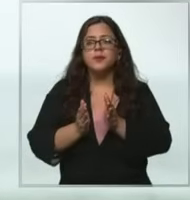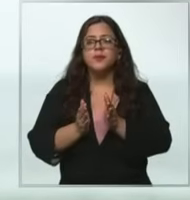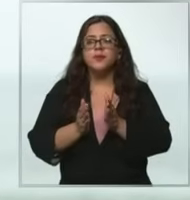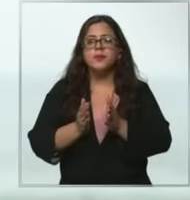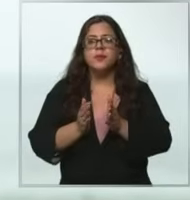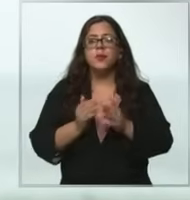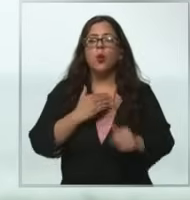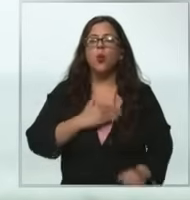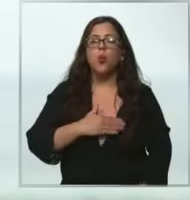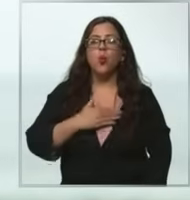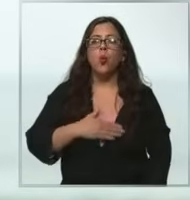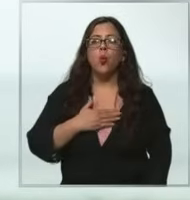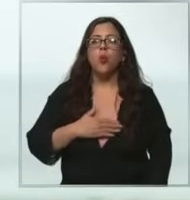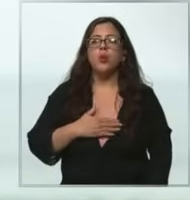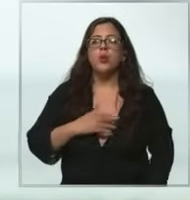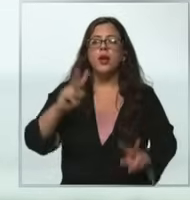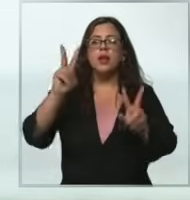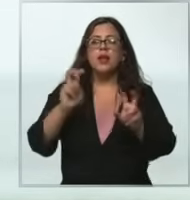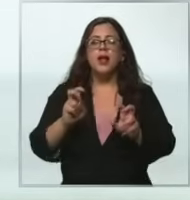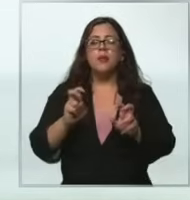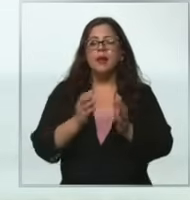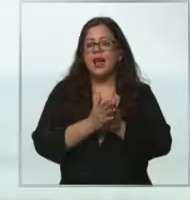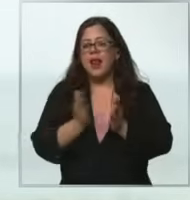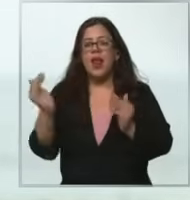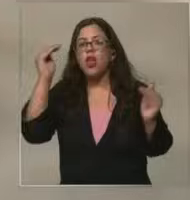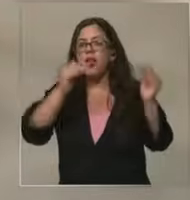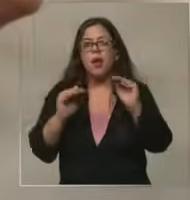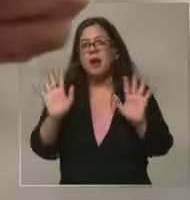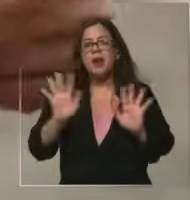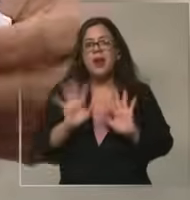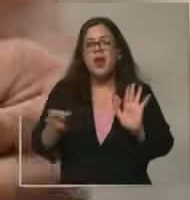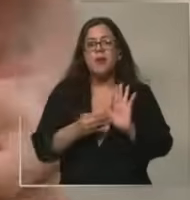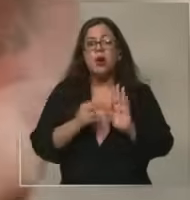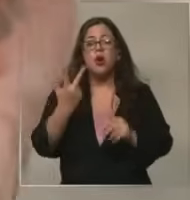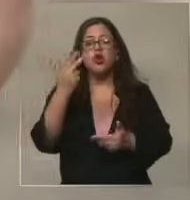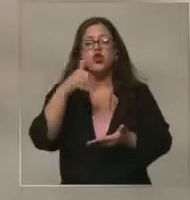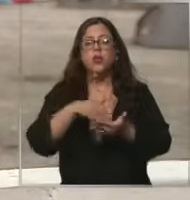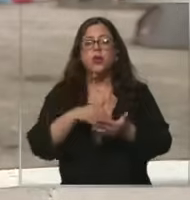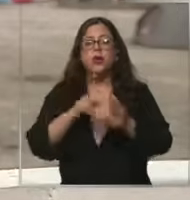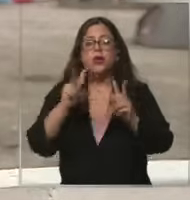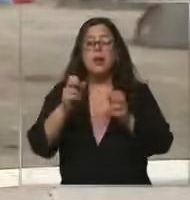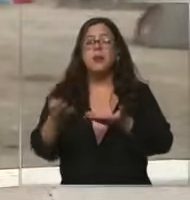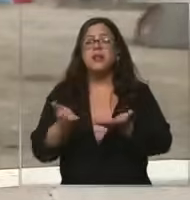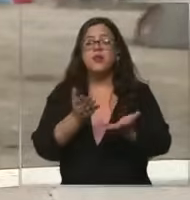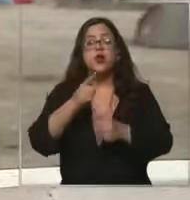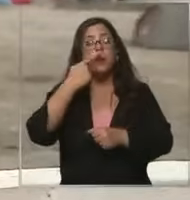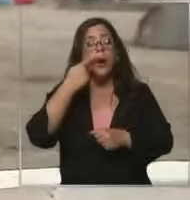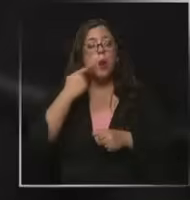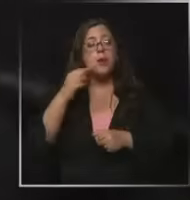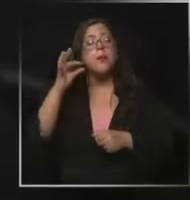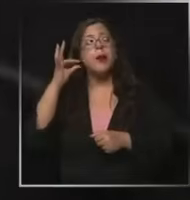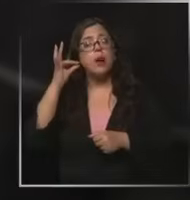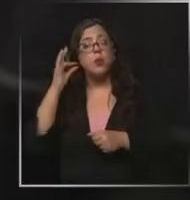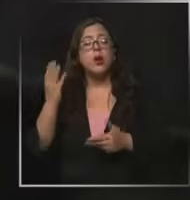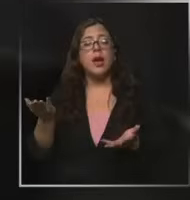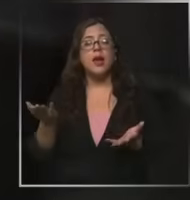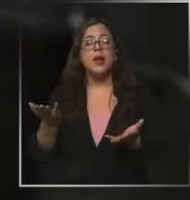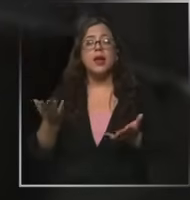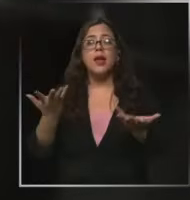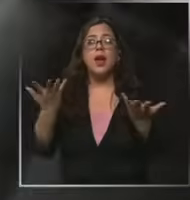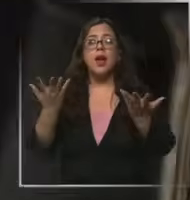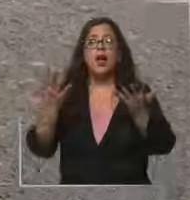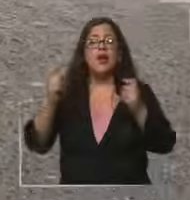Le gusta el sistema de que están al lado de la playa, más que nada. 8.000 pesos el servicio para hombres y para mujeres.